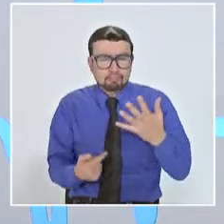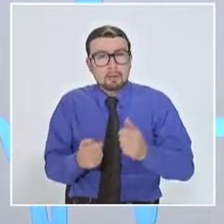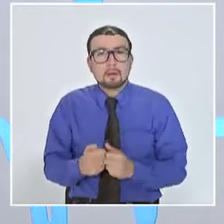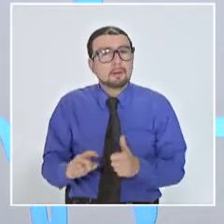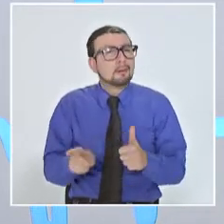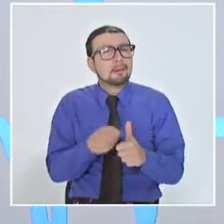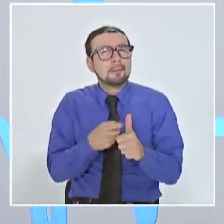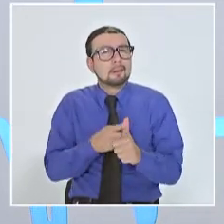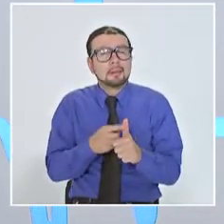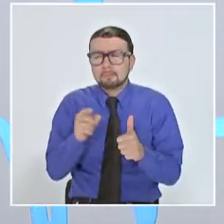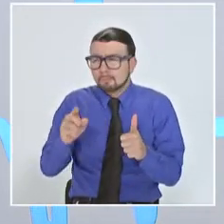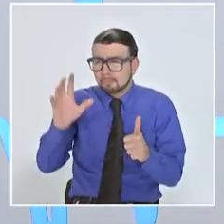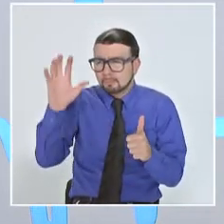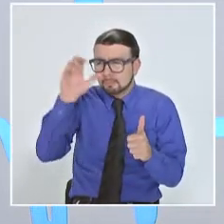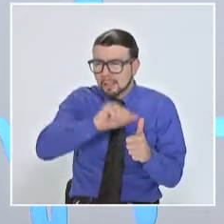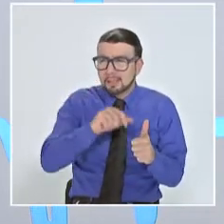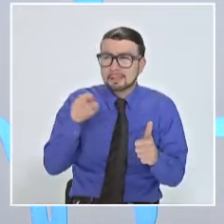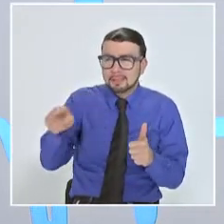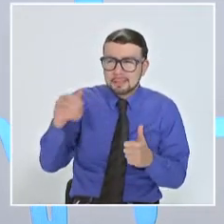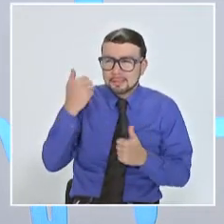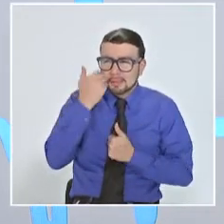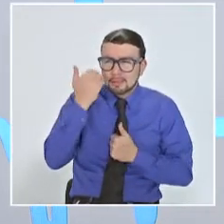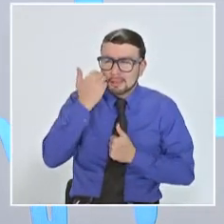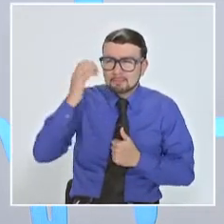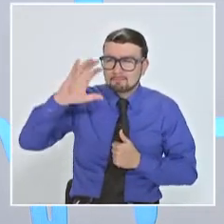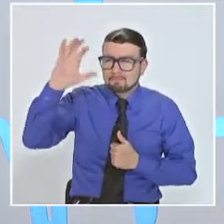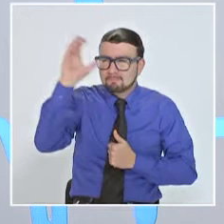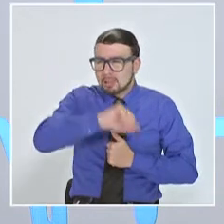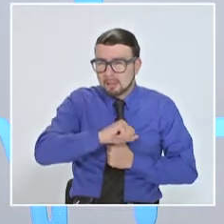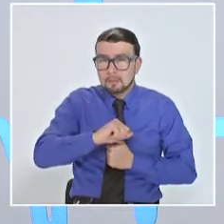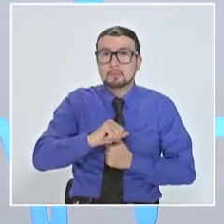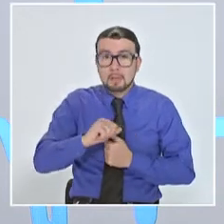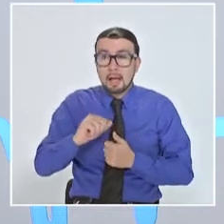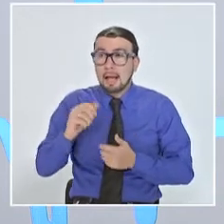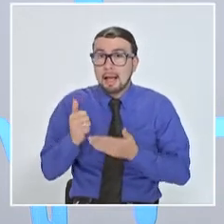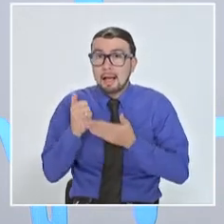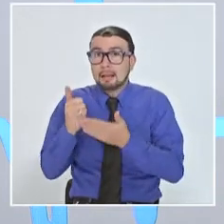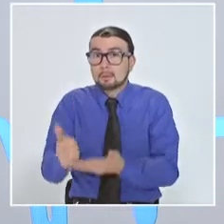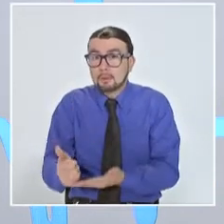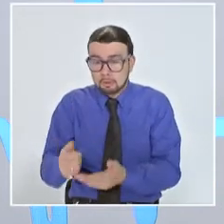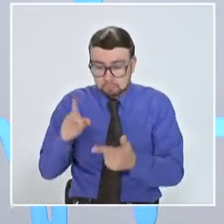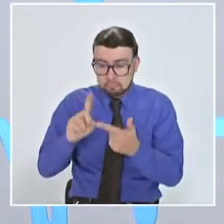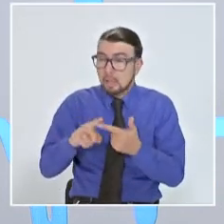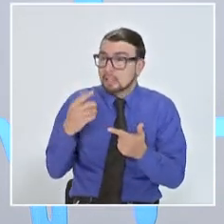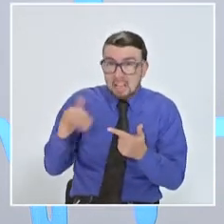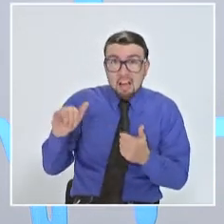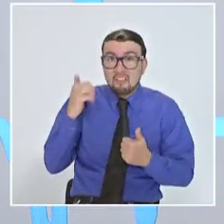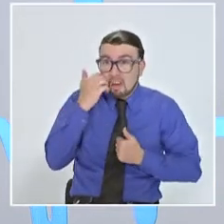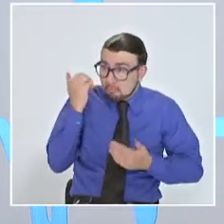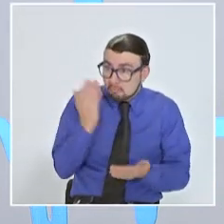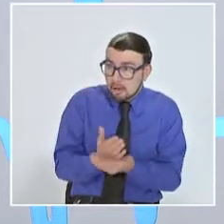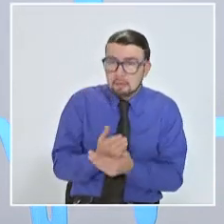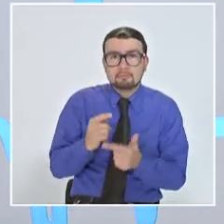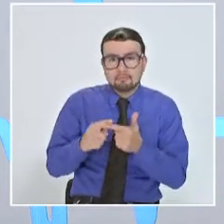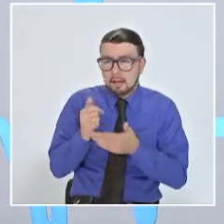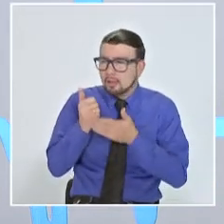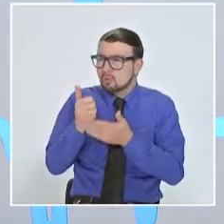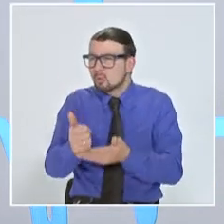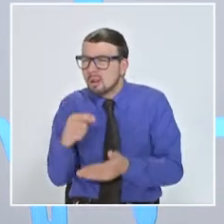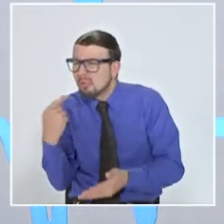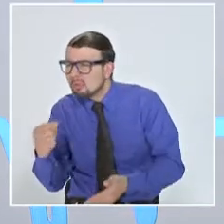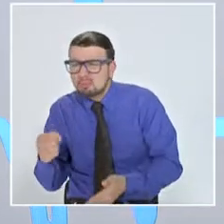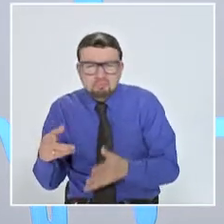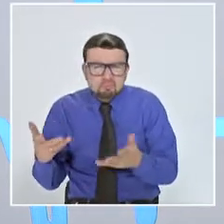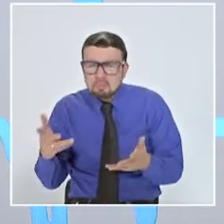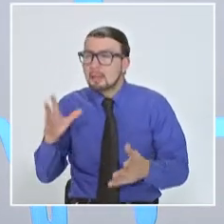Primero, detectando temprano la enfermedad. Segundo, la mujer que ya tiene la enfermedad, haciéndole un diagnóstico adecuado. Y